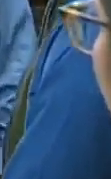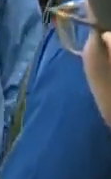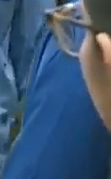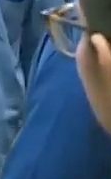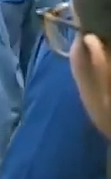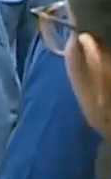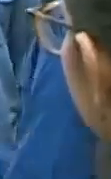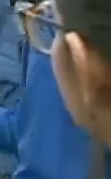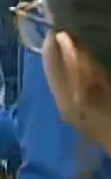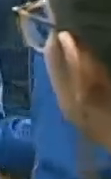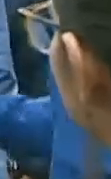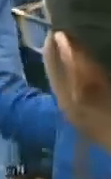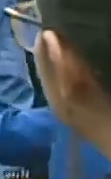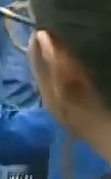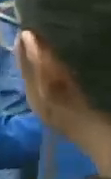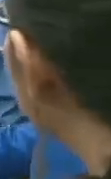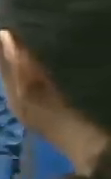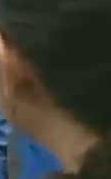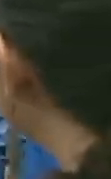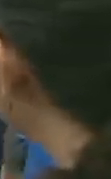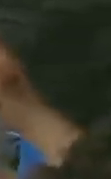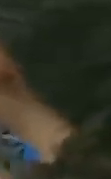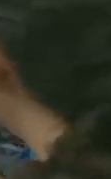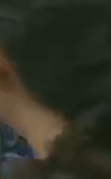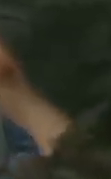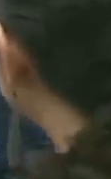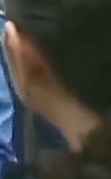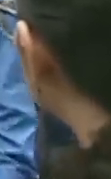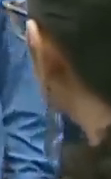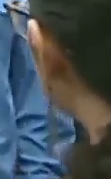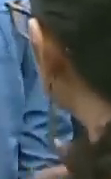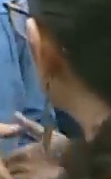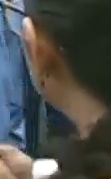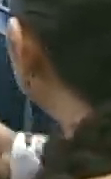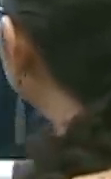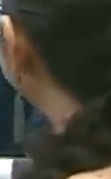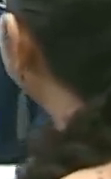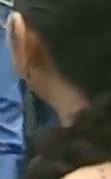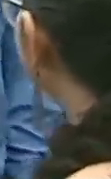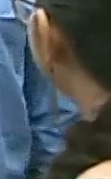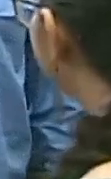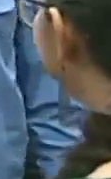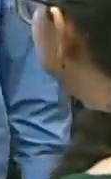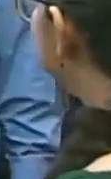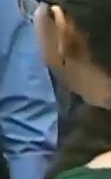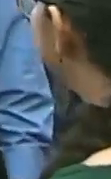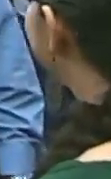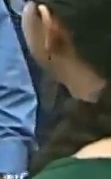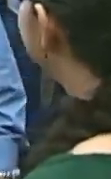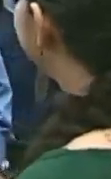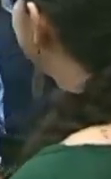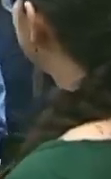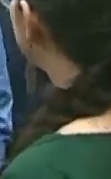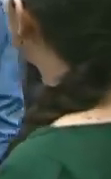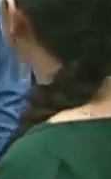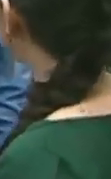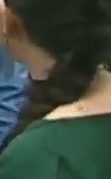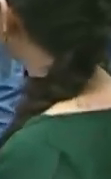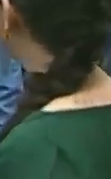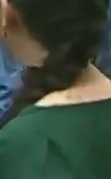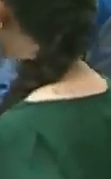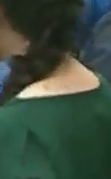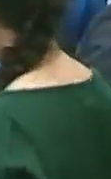Venezuela, existen 3.600 comunas y más de 49.000 consejos comunales. Ha llamado el jefe de Estado